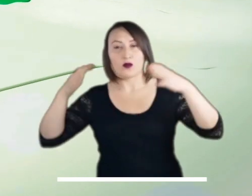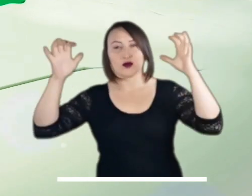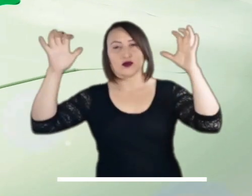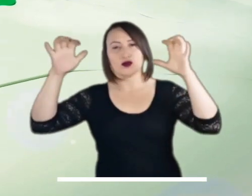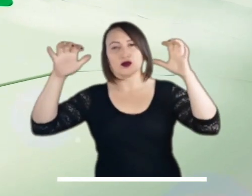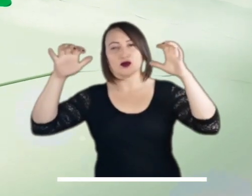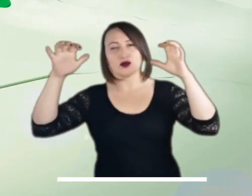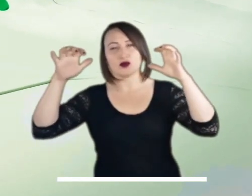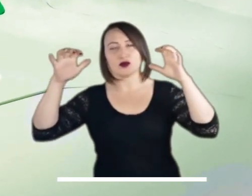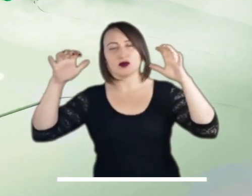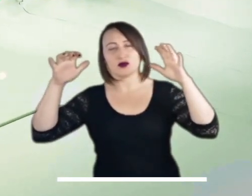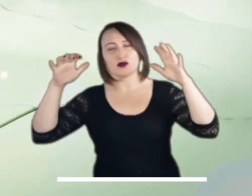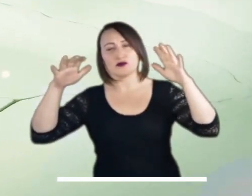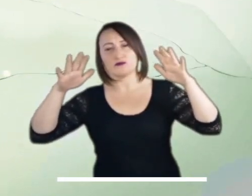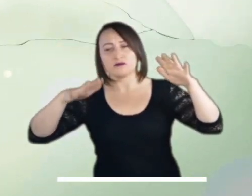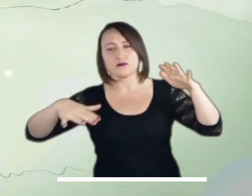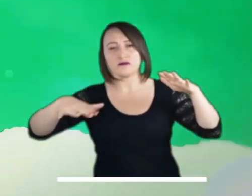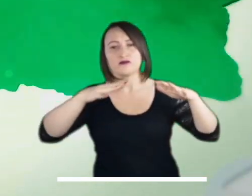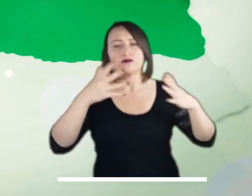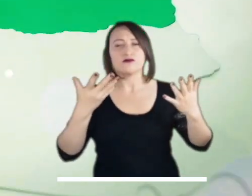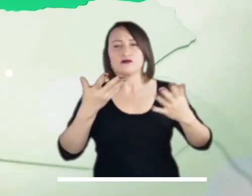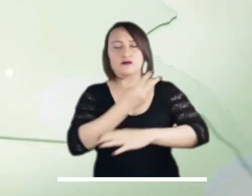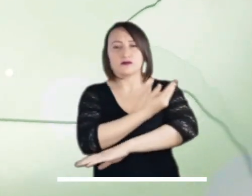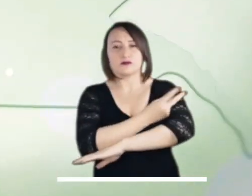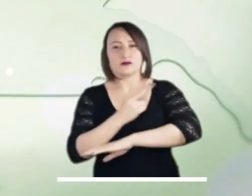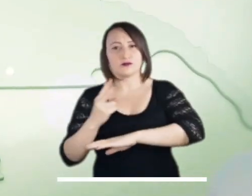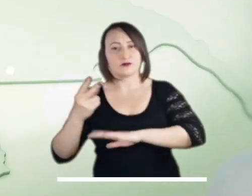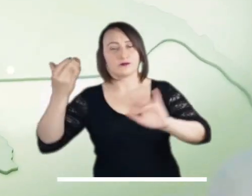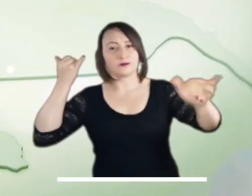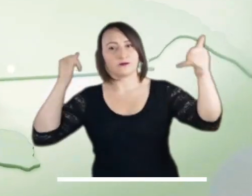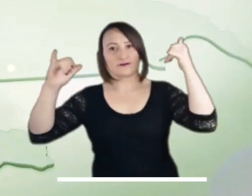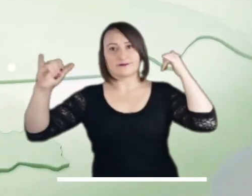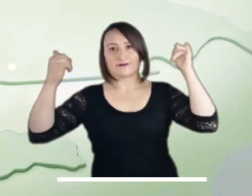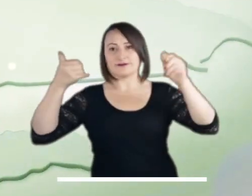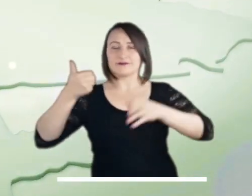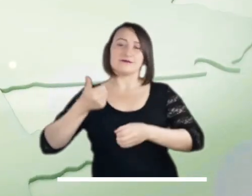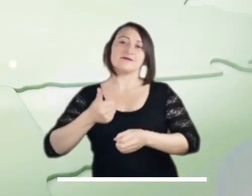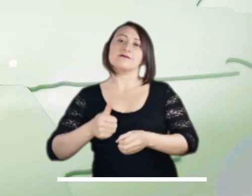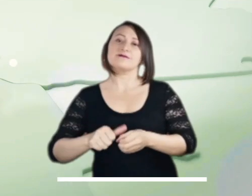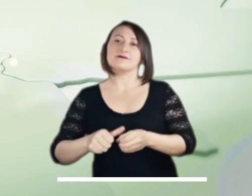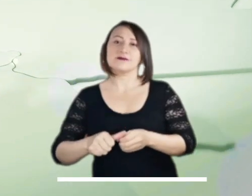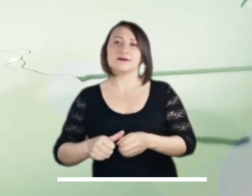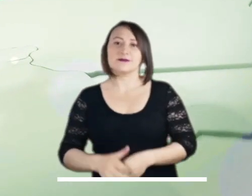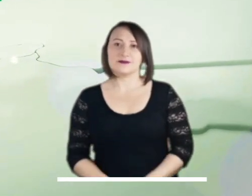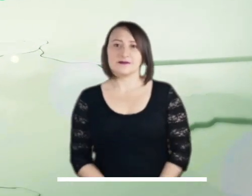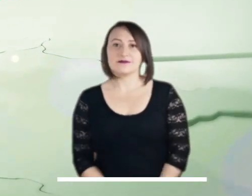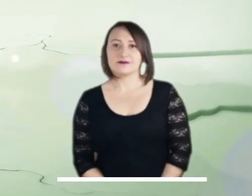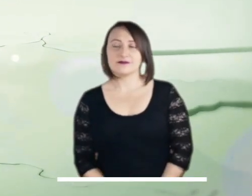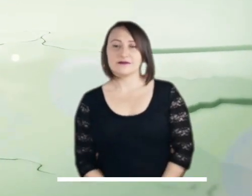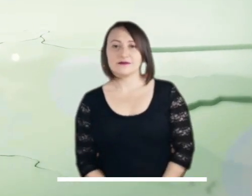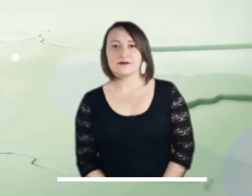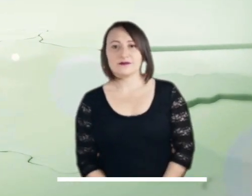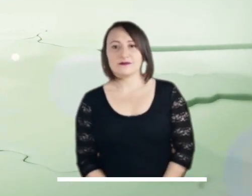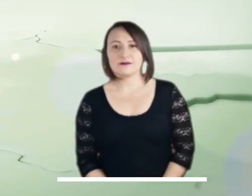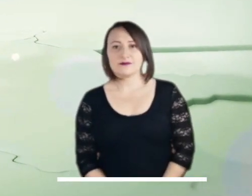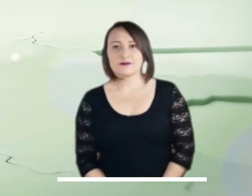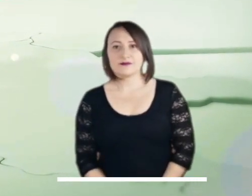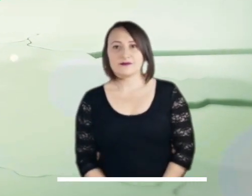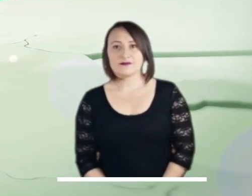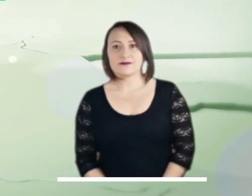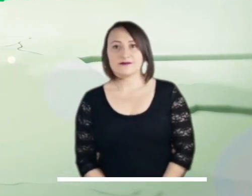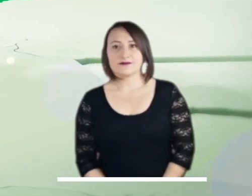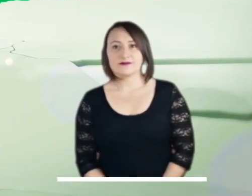se advierte tiempo seco. La Orinoquía espera precipitaciones ligeras y esporádicas en Vichada, Casanare y Arauca.